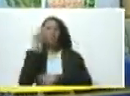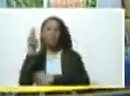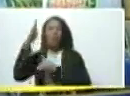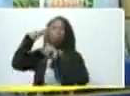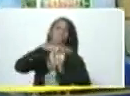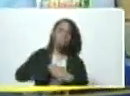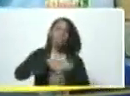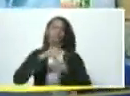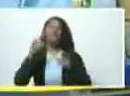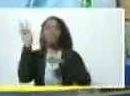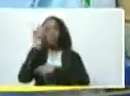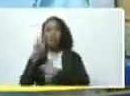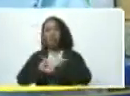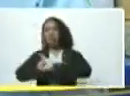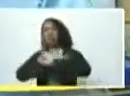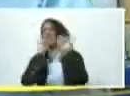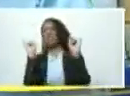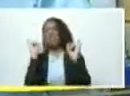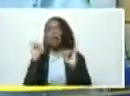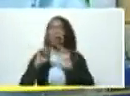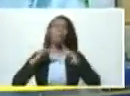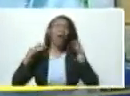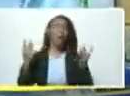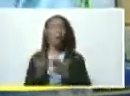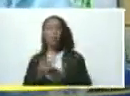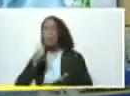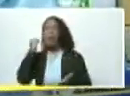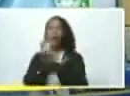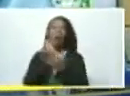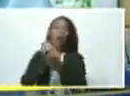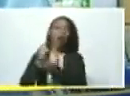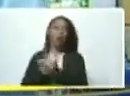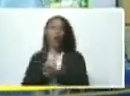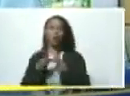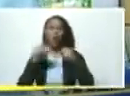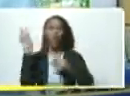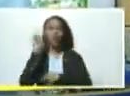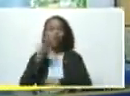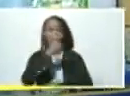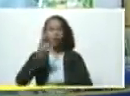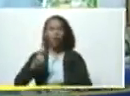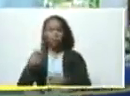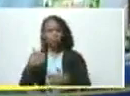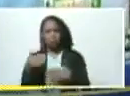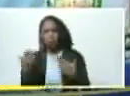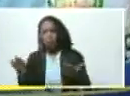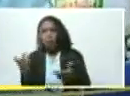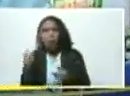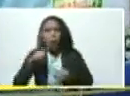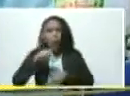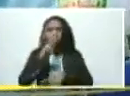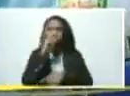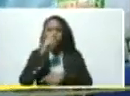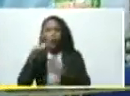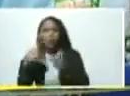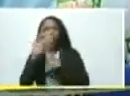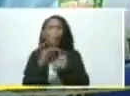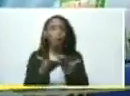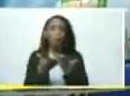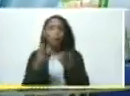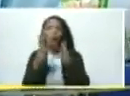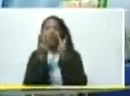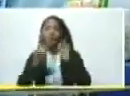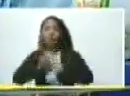Venezuela se iba a acabar, que la pandemia iba a matar a todos los venezolanos. ¿Y dónde estamos hoy, 2 años después? Récord